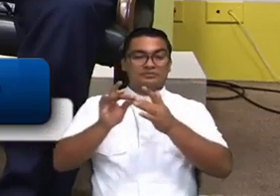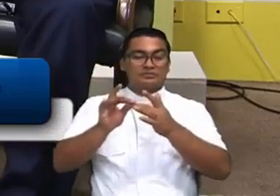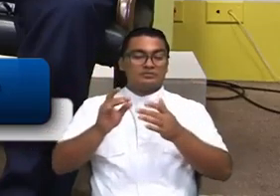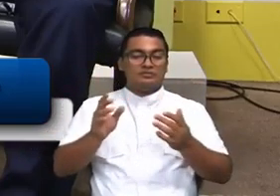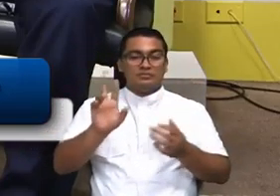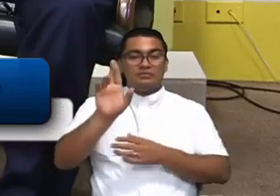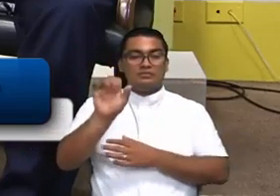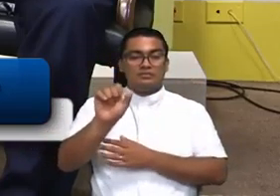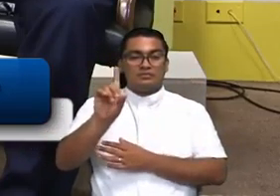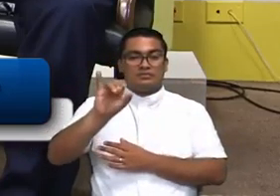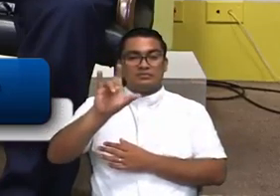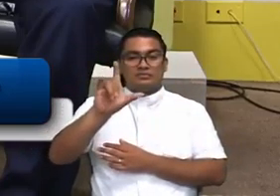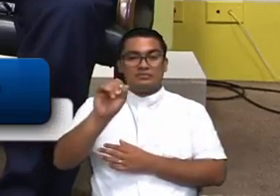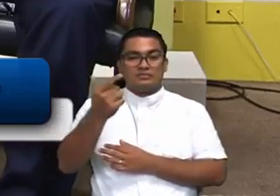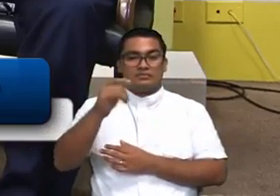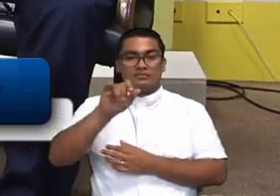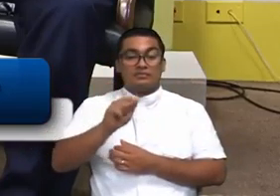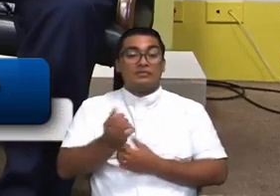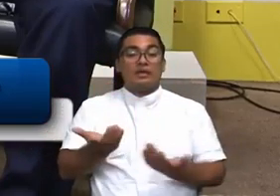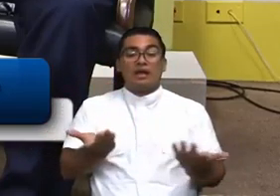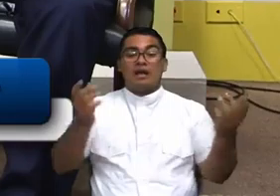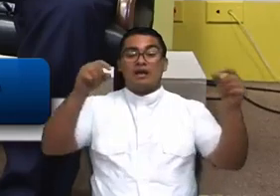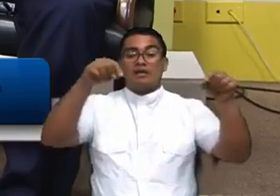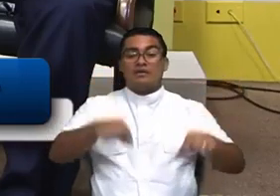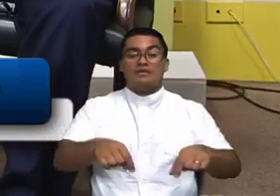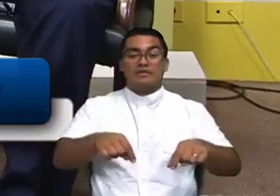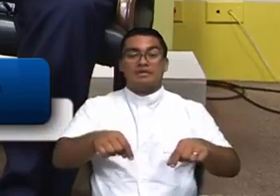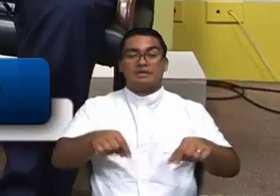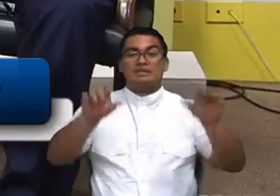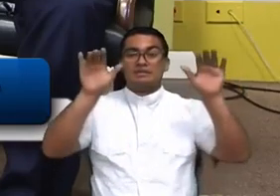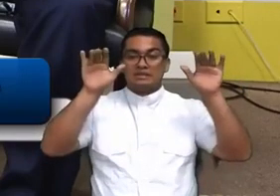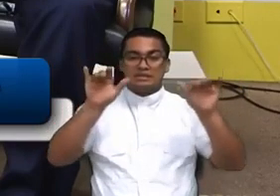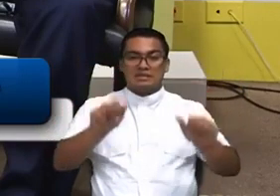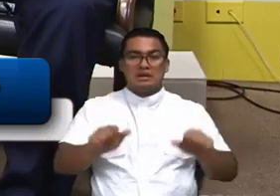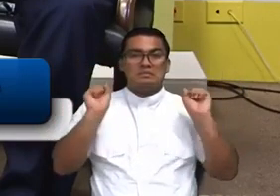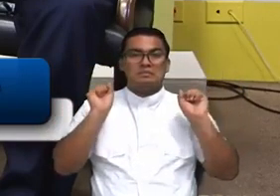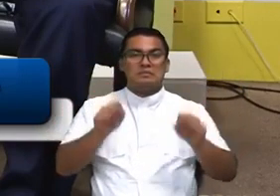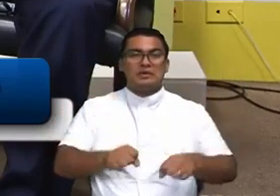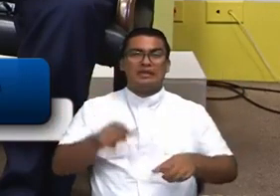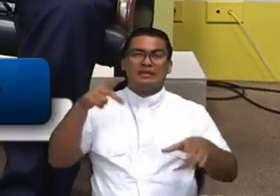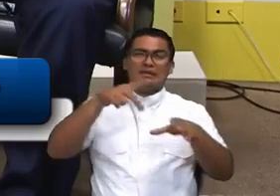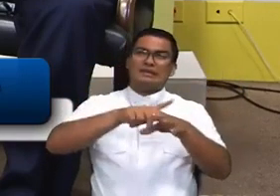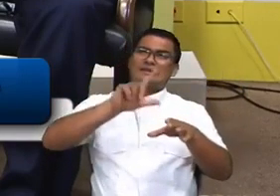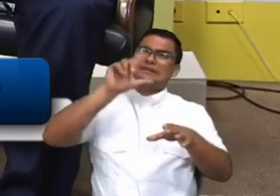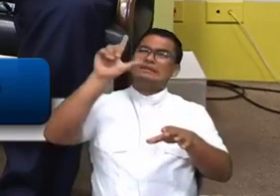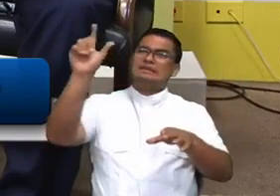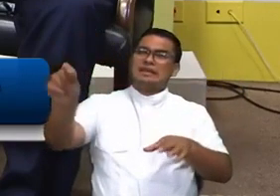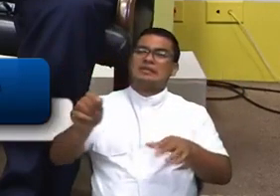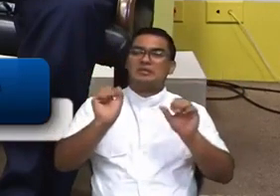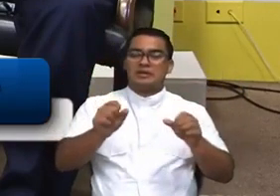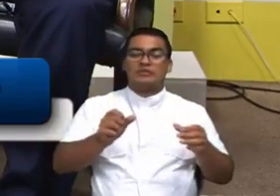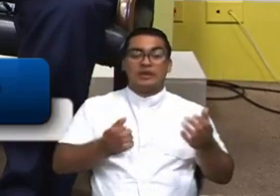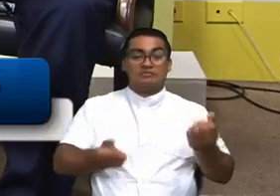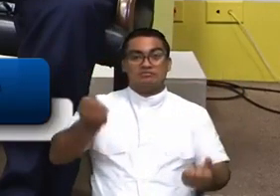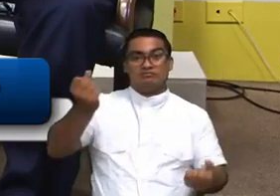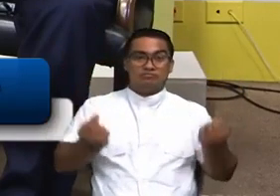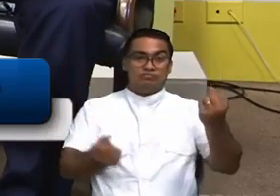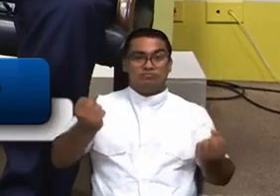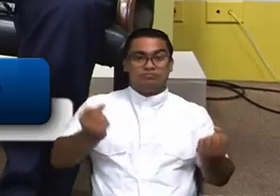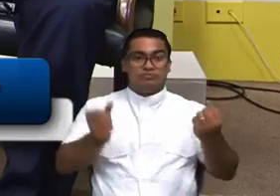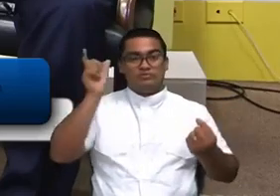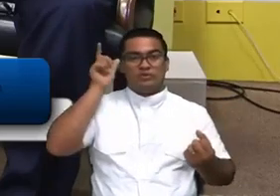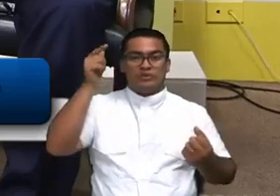radiología, el ultrasonido, ahora ya lo podemos ver, por ejemplo, de un lado a otro. Con las clínicas móviles, por